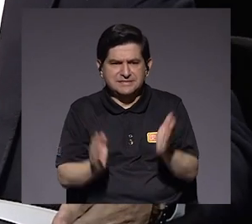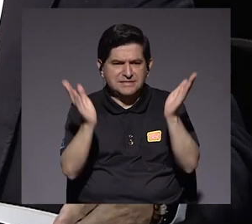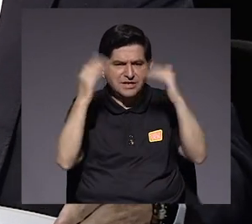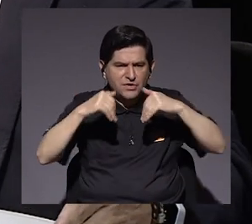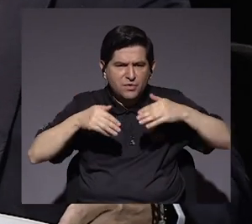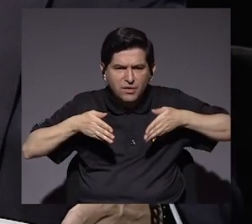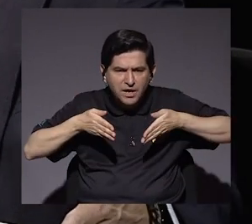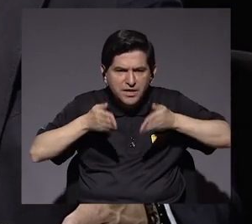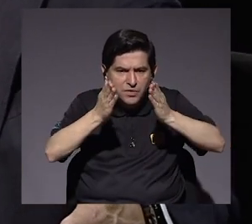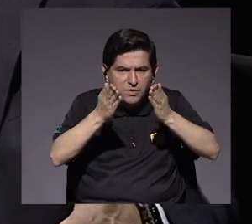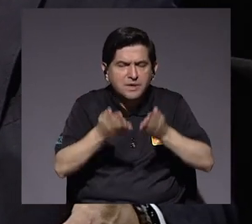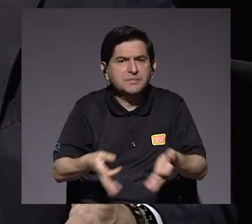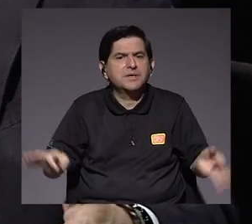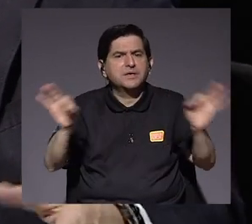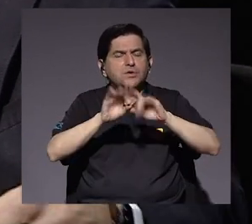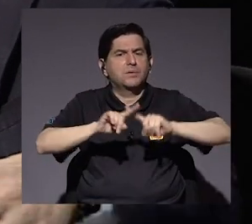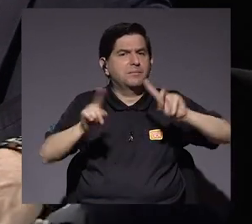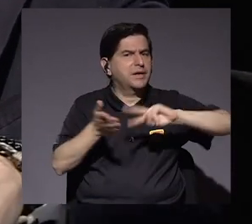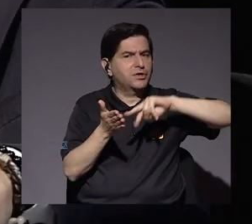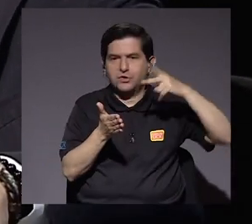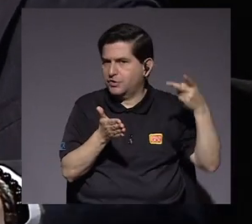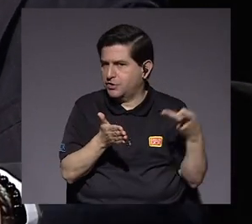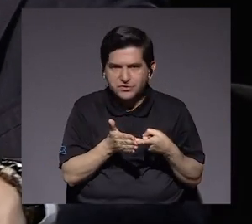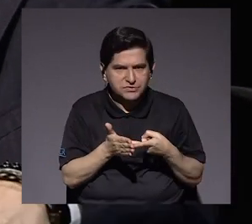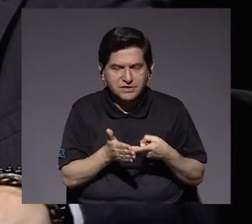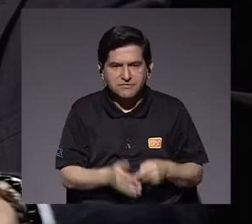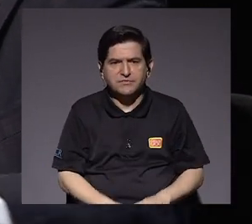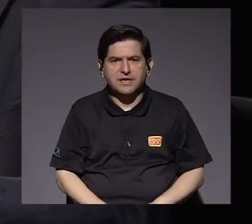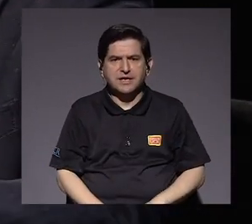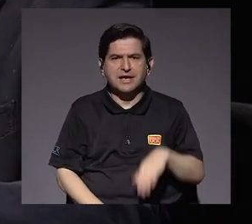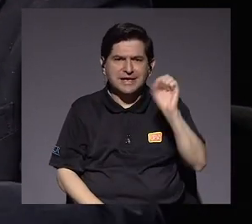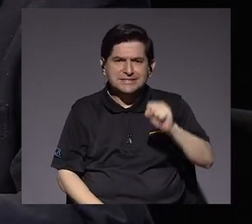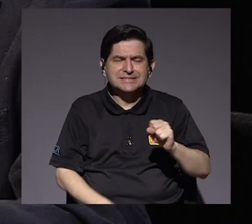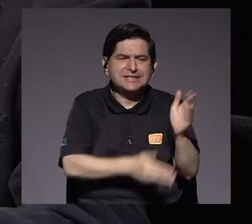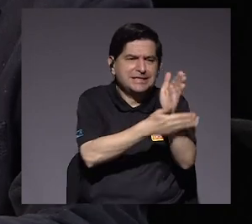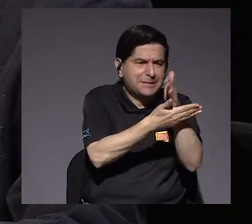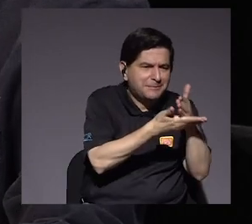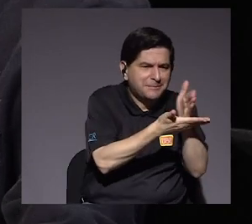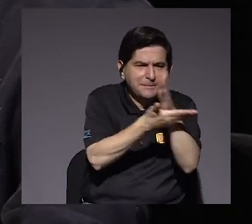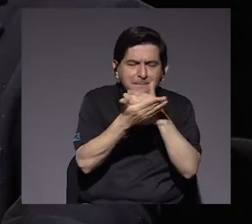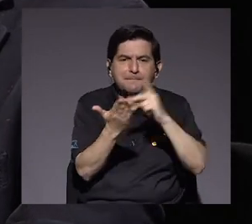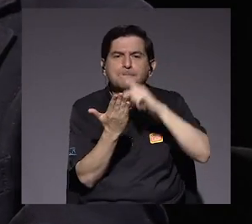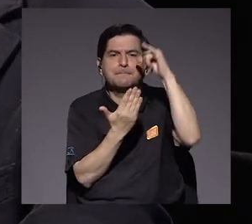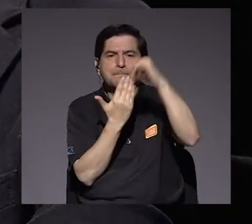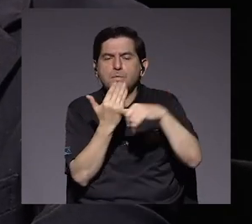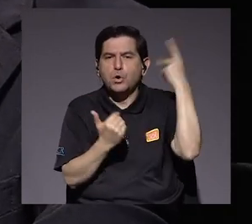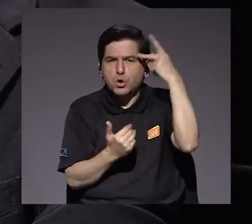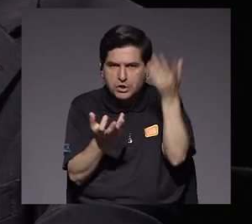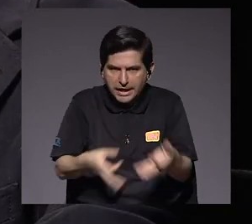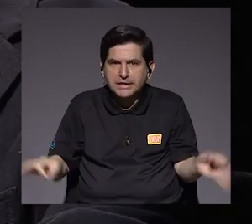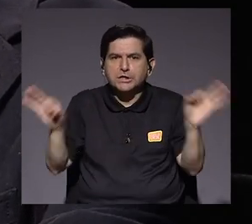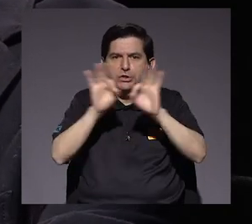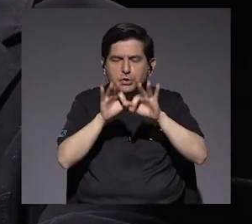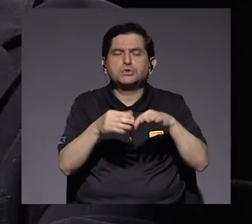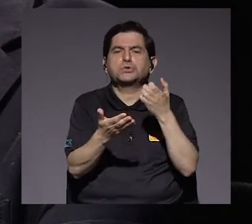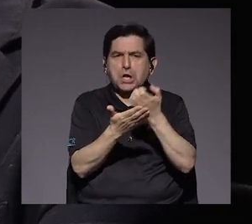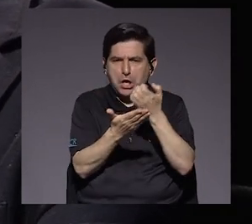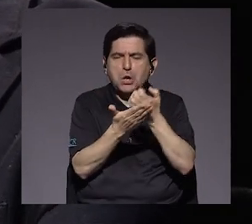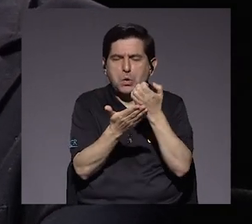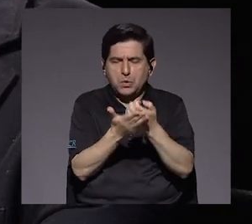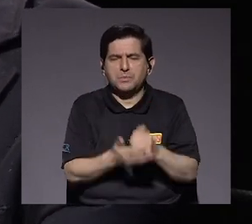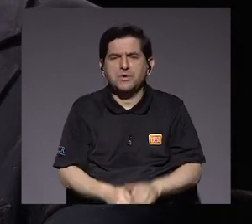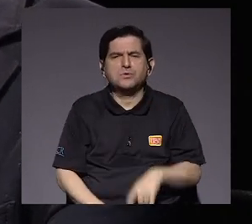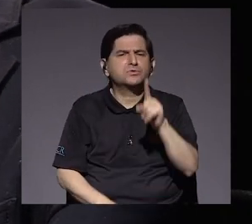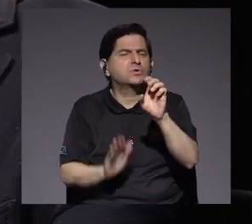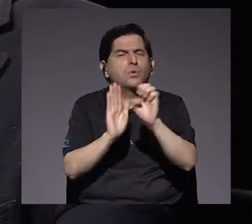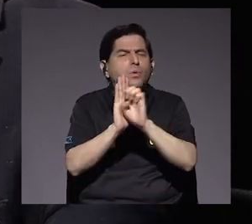hoja de ruta, me parece que es importante, pero eso no quiere decir que no haya de manera seccionada proyectos políticos importantes, económicos importantes.